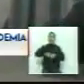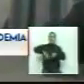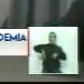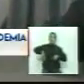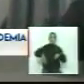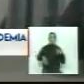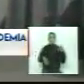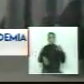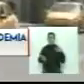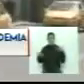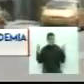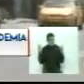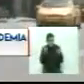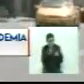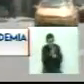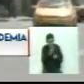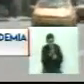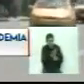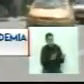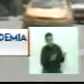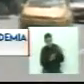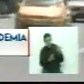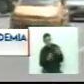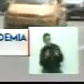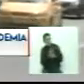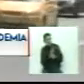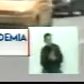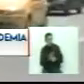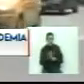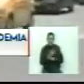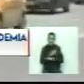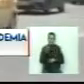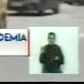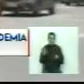a un estado de gravedad de la enfermedad en donde es totalmente